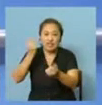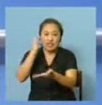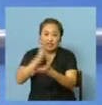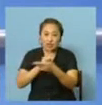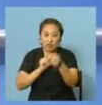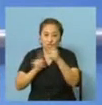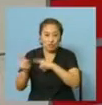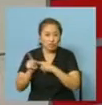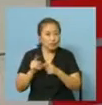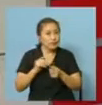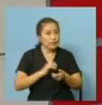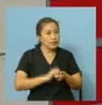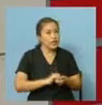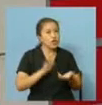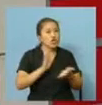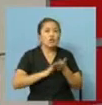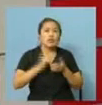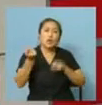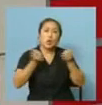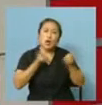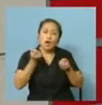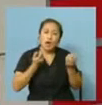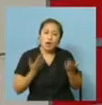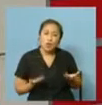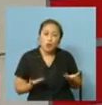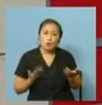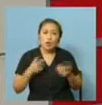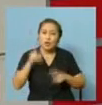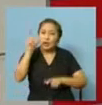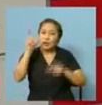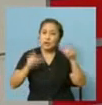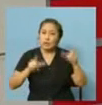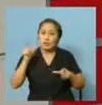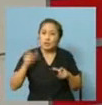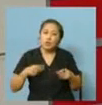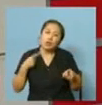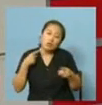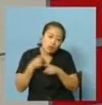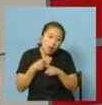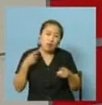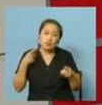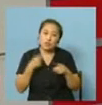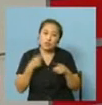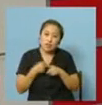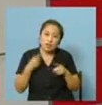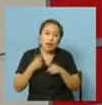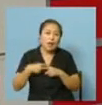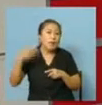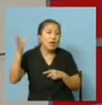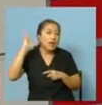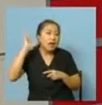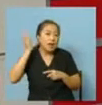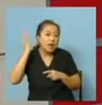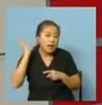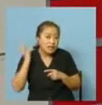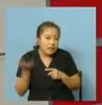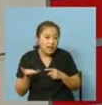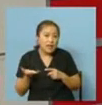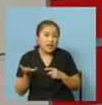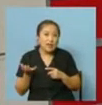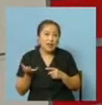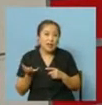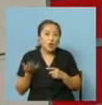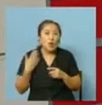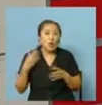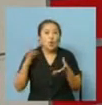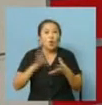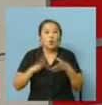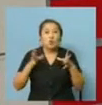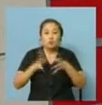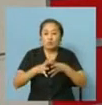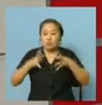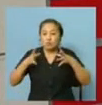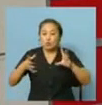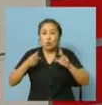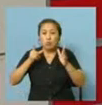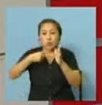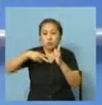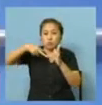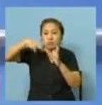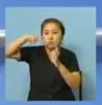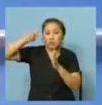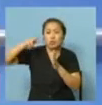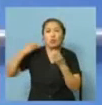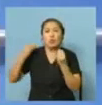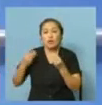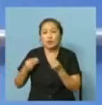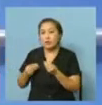respecto a los autos la gente que se queja mucho en la radio el gran aumento que tuvieron las cuotas